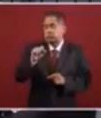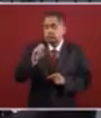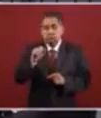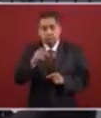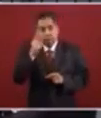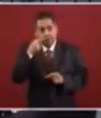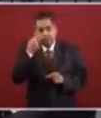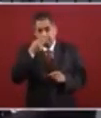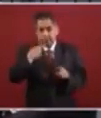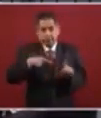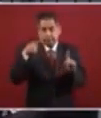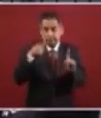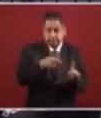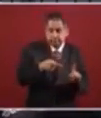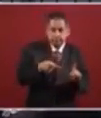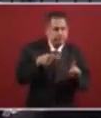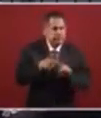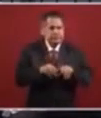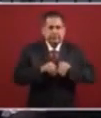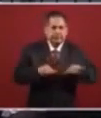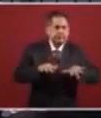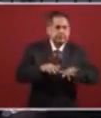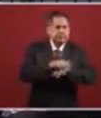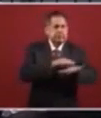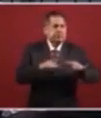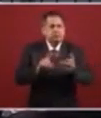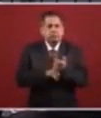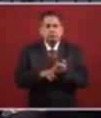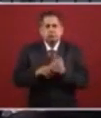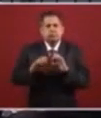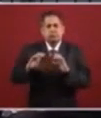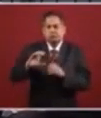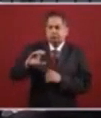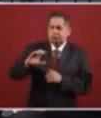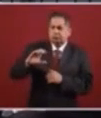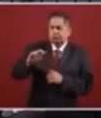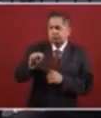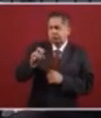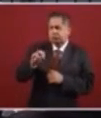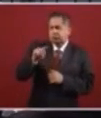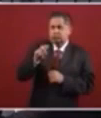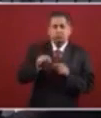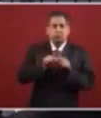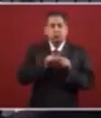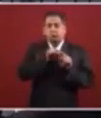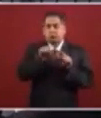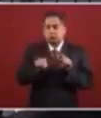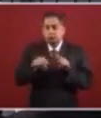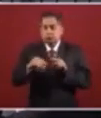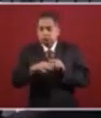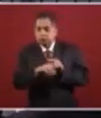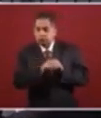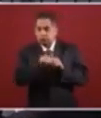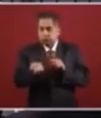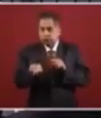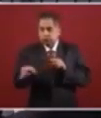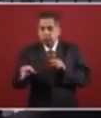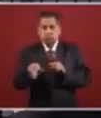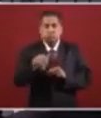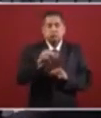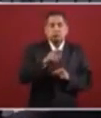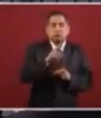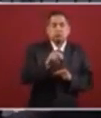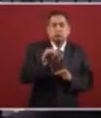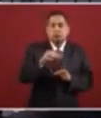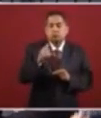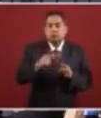y se observó una importante actividad de lo que se conoce en child bots o nodos de aurelio new john mayer juan carlos romero hicks